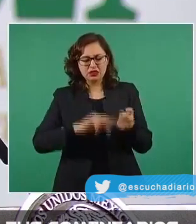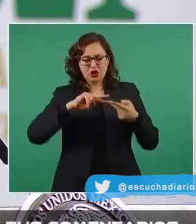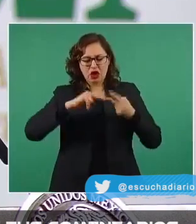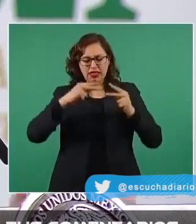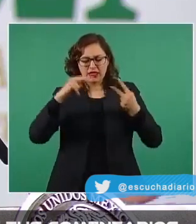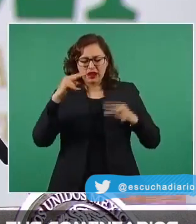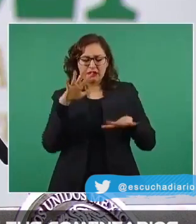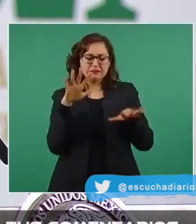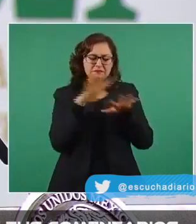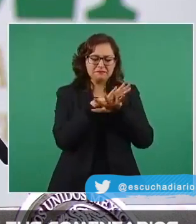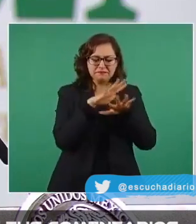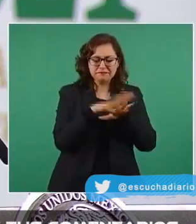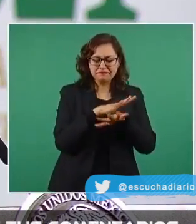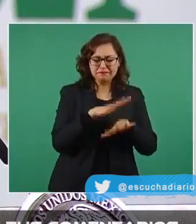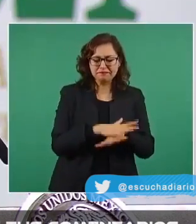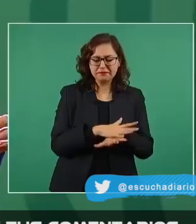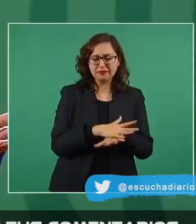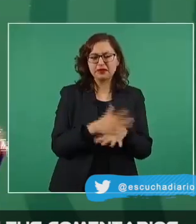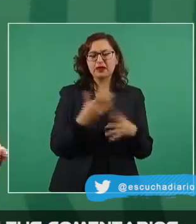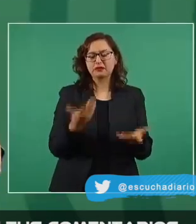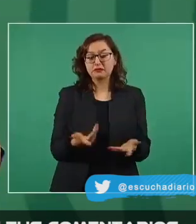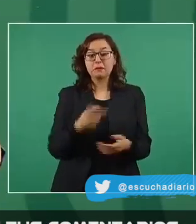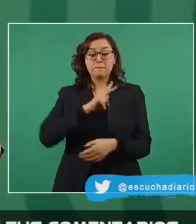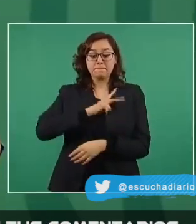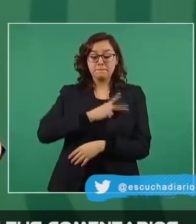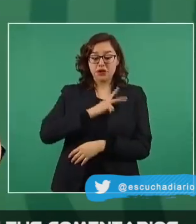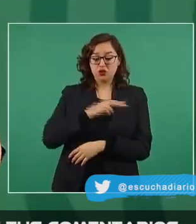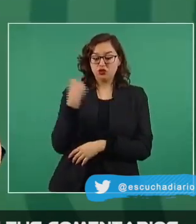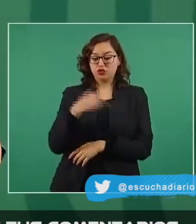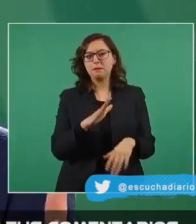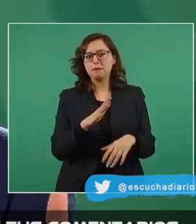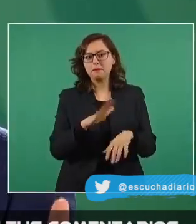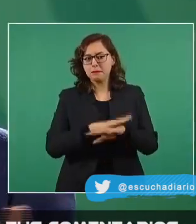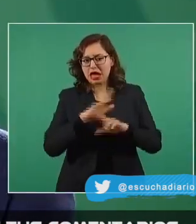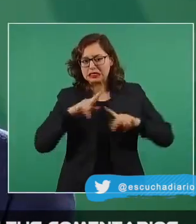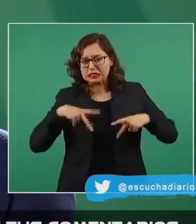casos de COVID-19 en todo el país y a nivel nacional hay